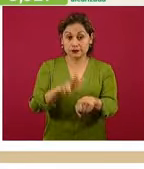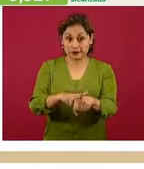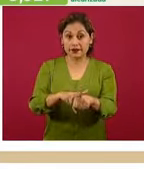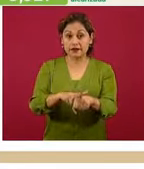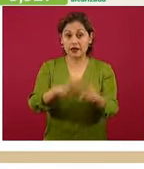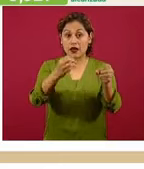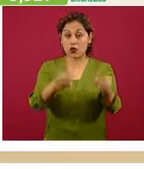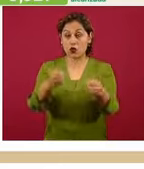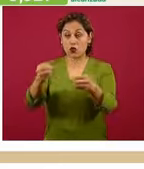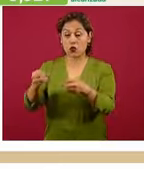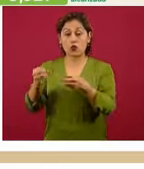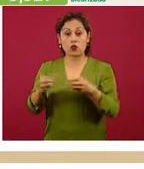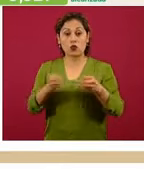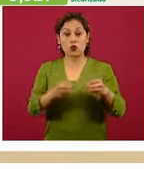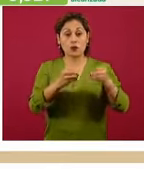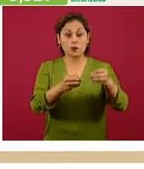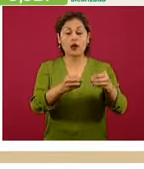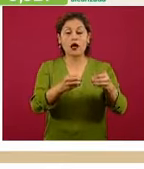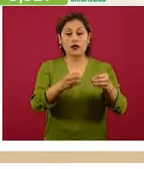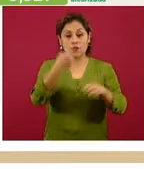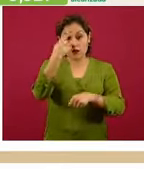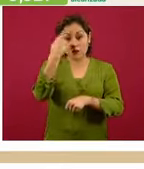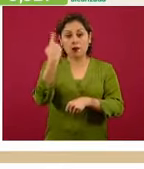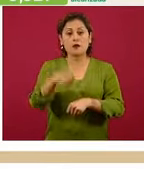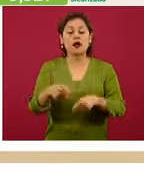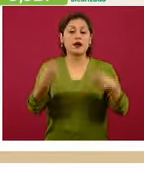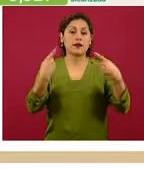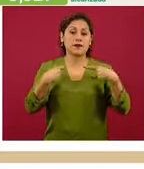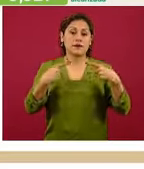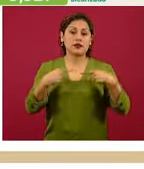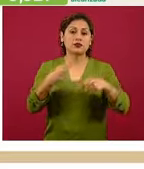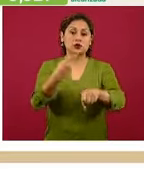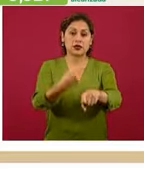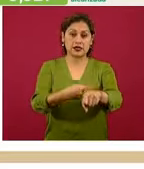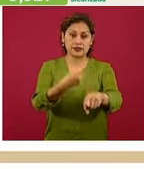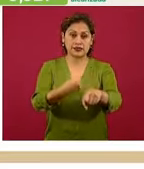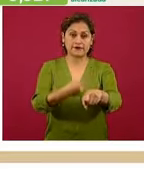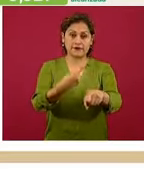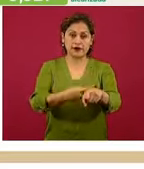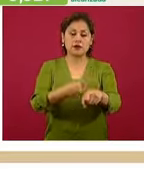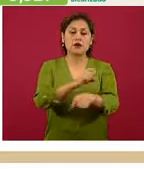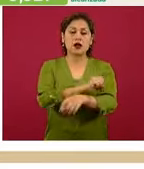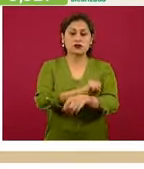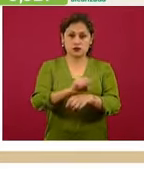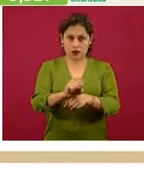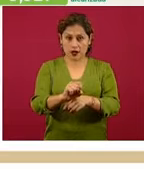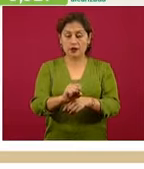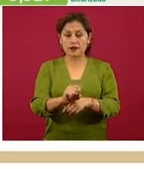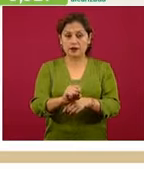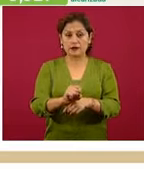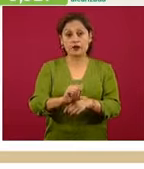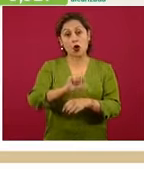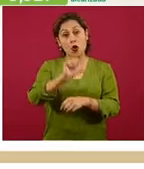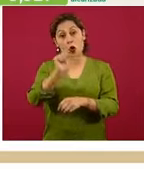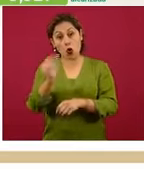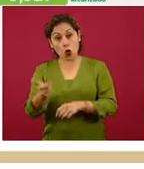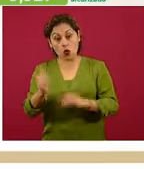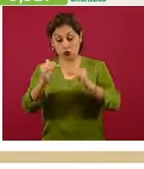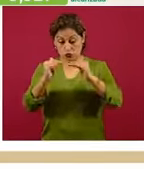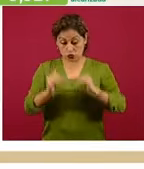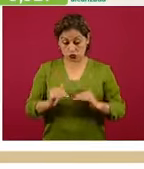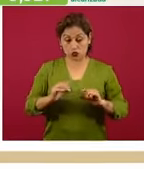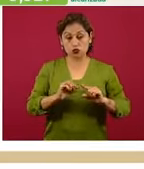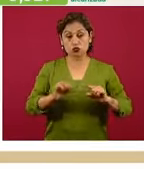precisamente a consecuencia de camas, digamos que están fuera de unidades de cuidados intensivos en relación a las camas que